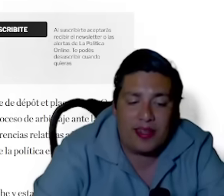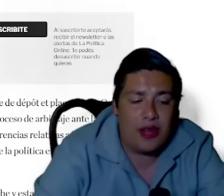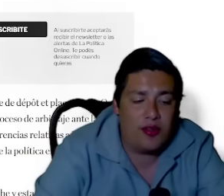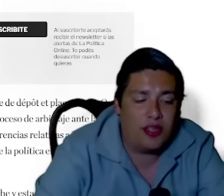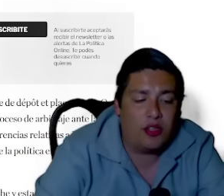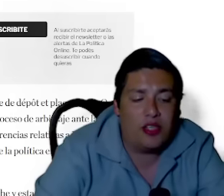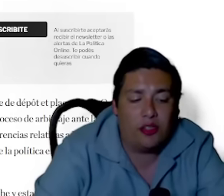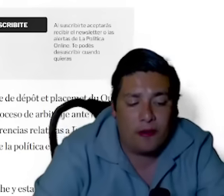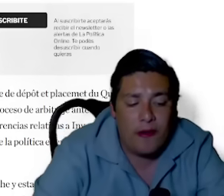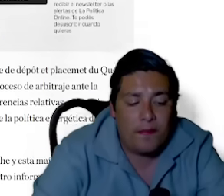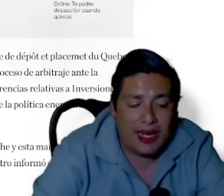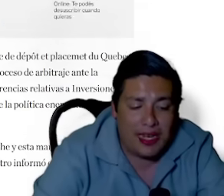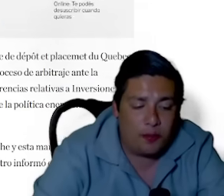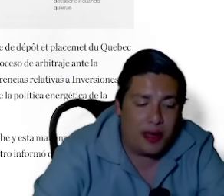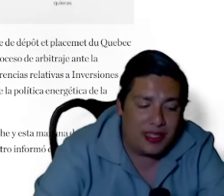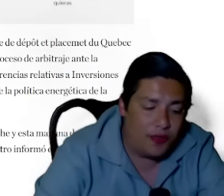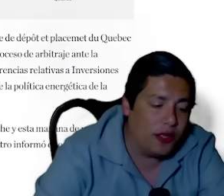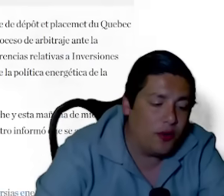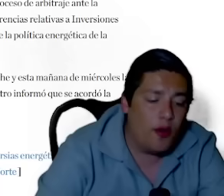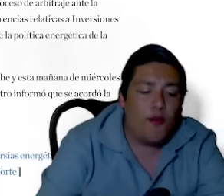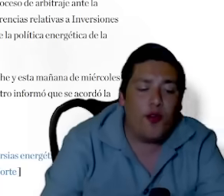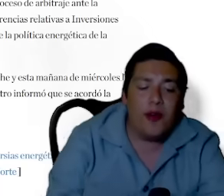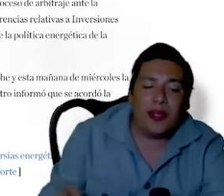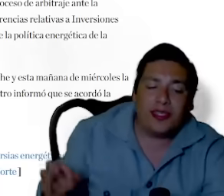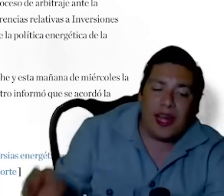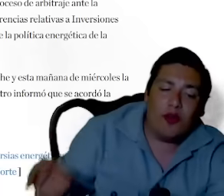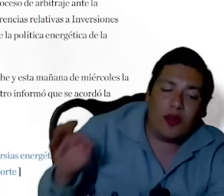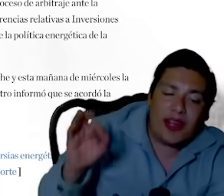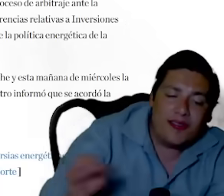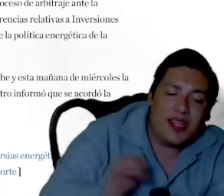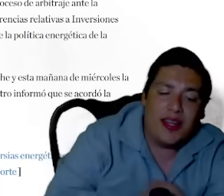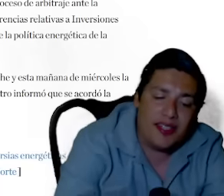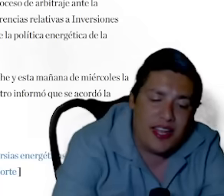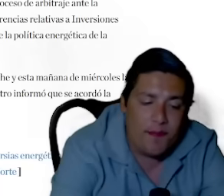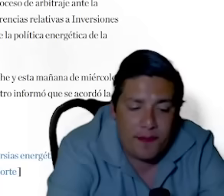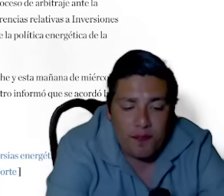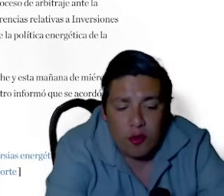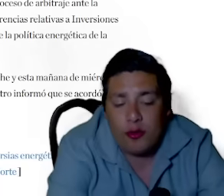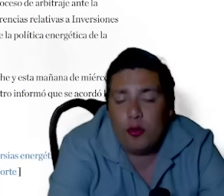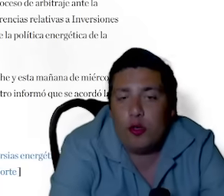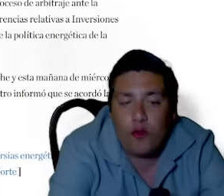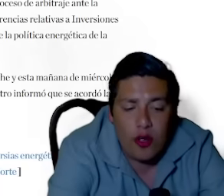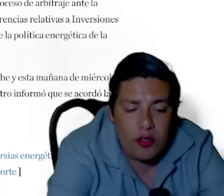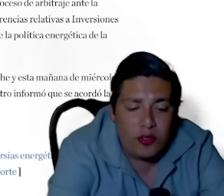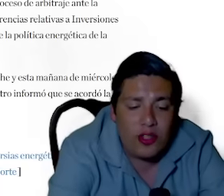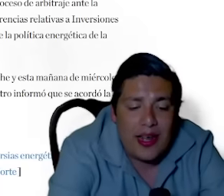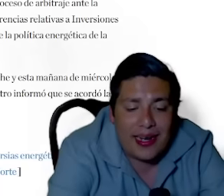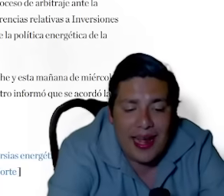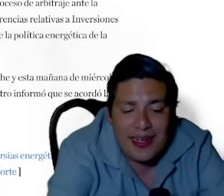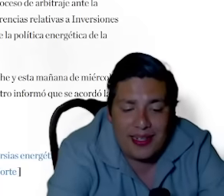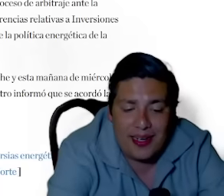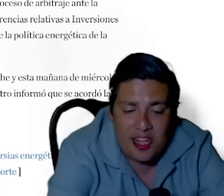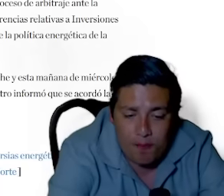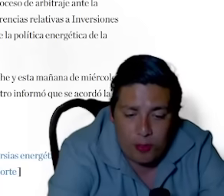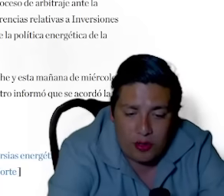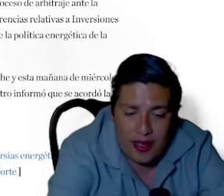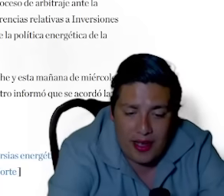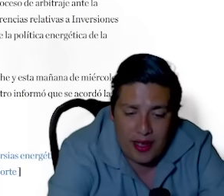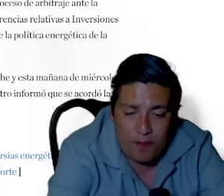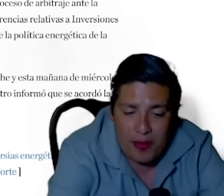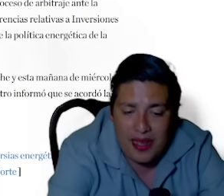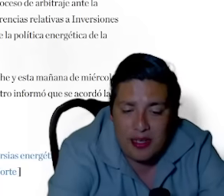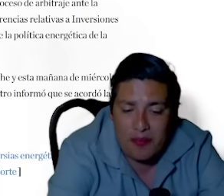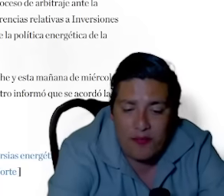tpp tratado de asociación transpacífico fue el pasado 15 de diciembre cuando los fondos kaer